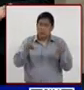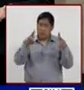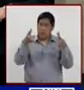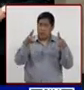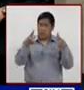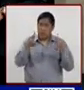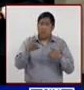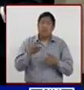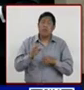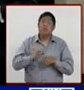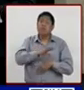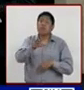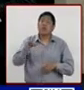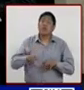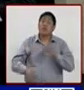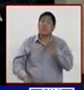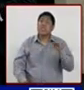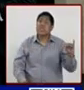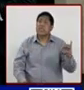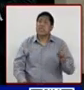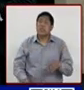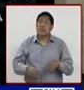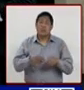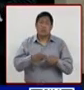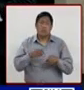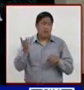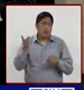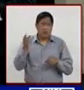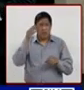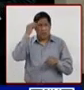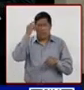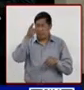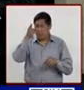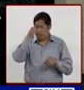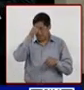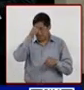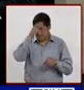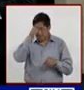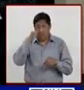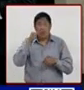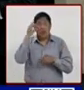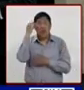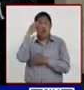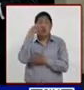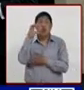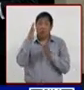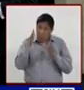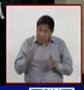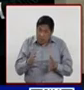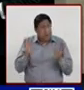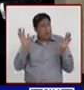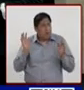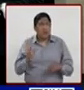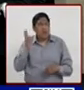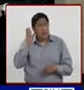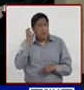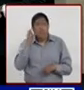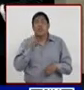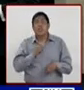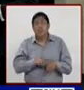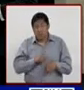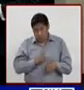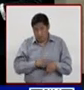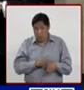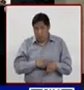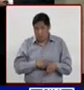la parte izquierda de su pantalla. Cuando baja este de nacionalidad colombiana, dijo, escuché sí, bien perfectamente este el momento en